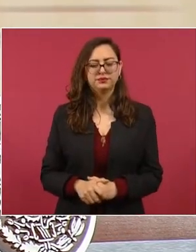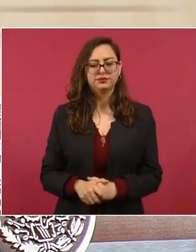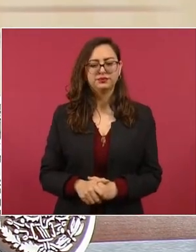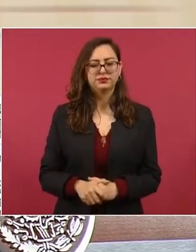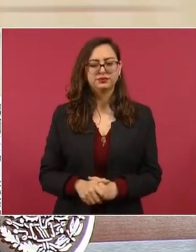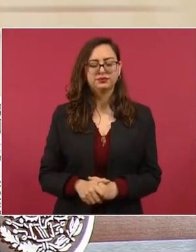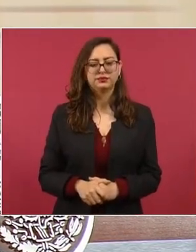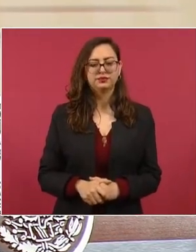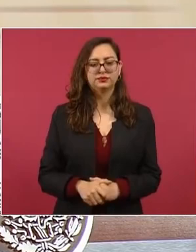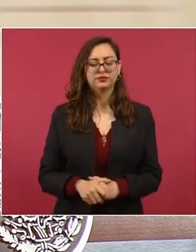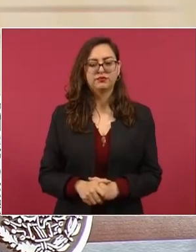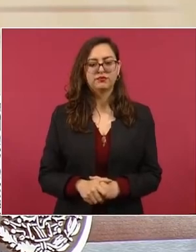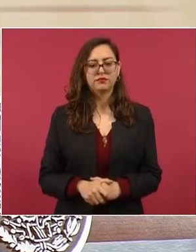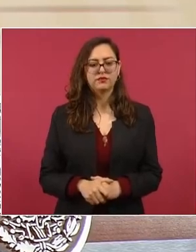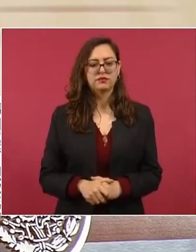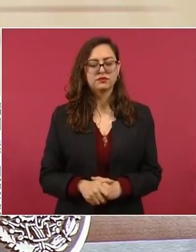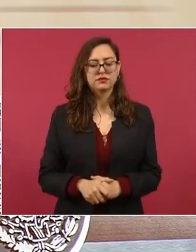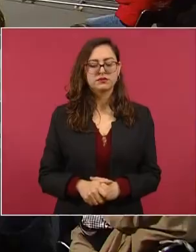Carlos Torres,